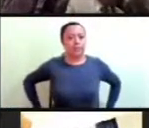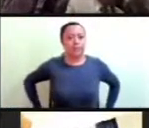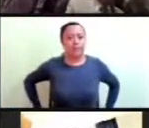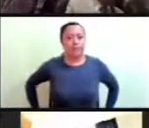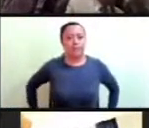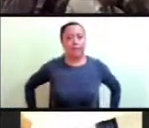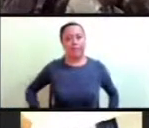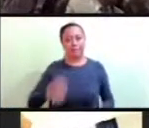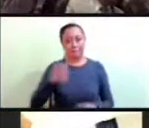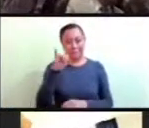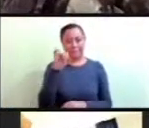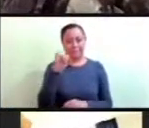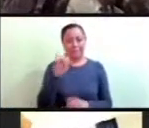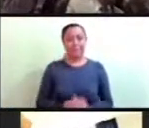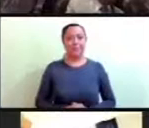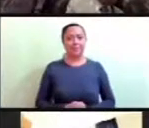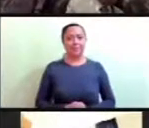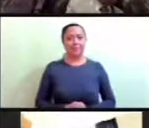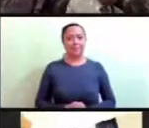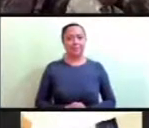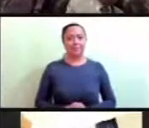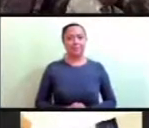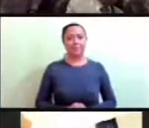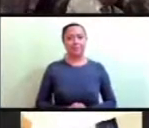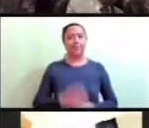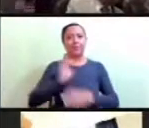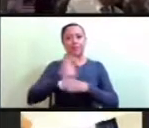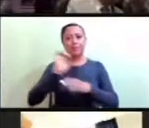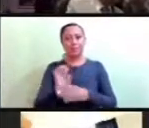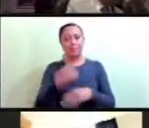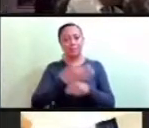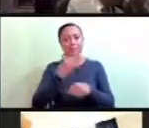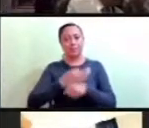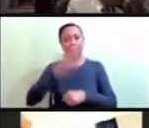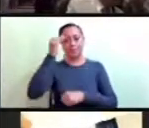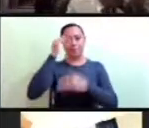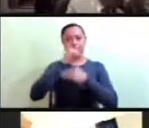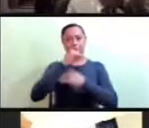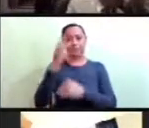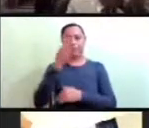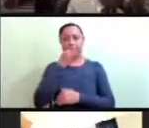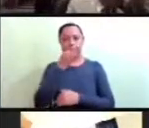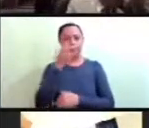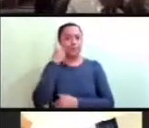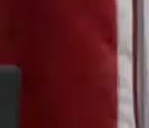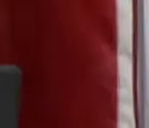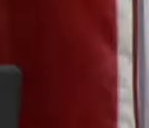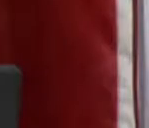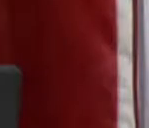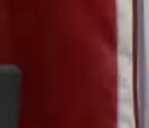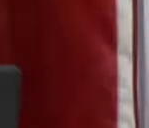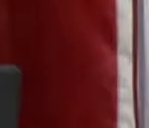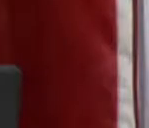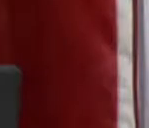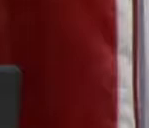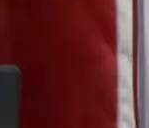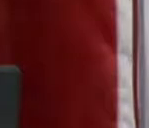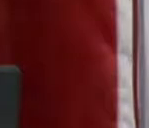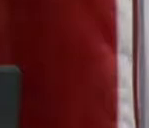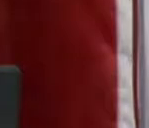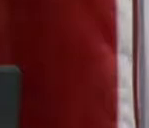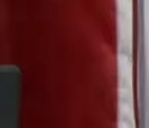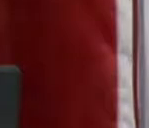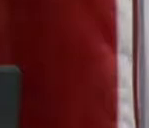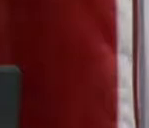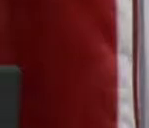Sí, perdón, aquí hubo un error. Se concede el uso de la palabra hasta por 3 minutos de la diputada, a la diputada Lilia María Sarmiento Gómez,